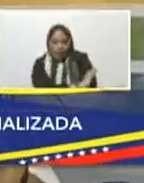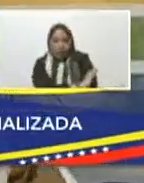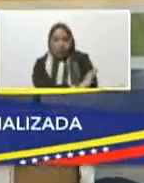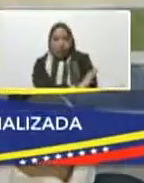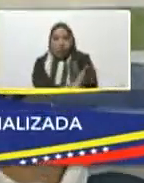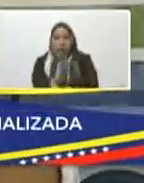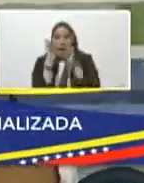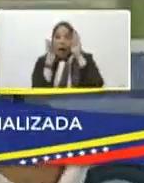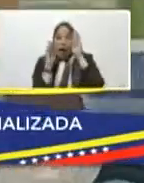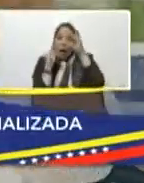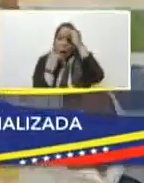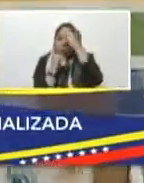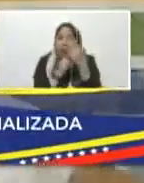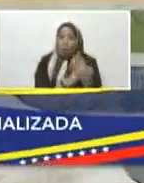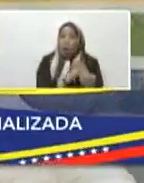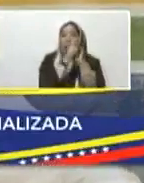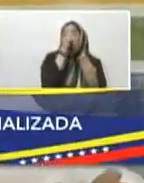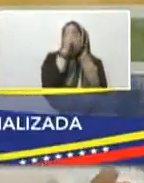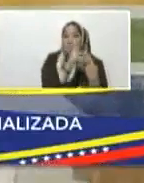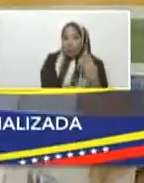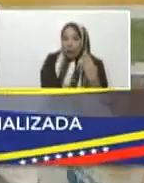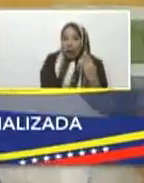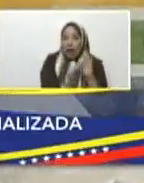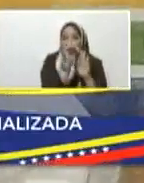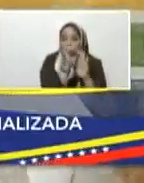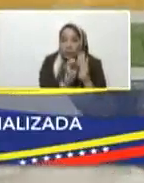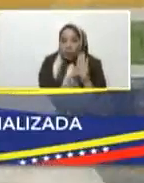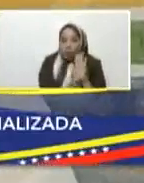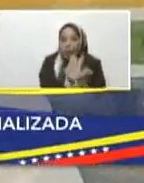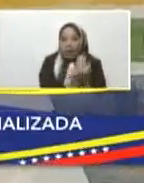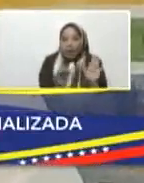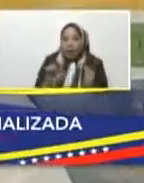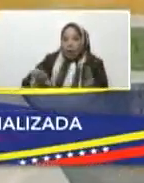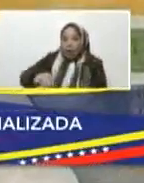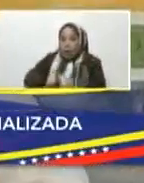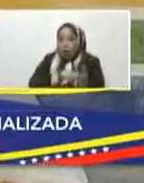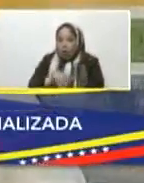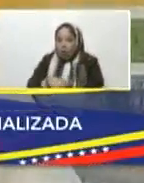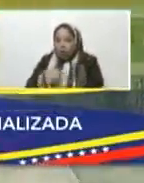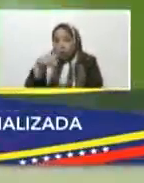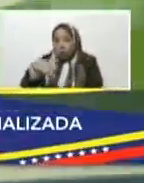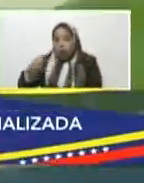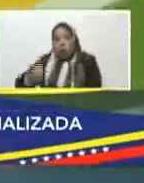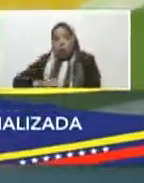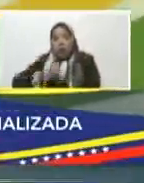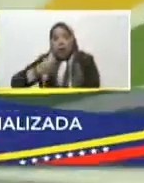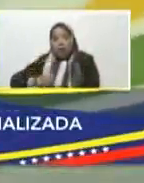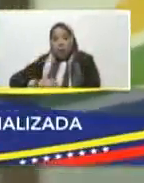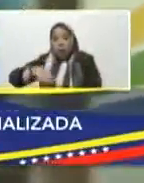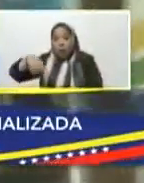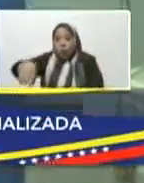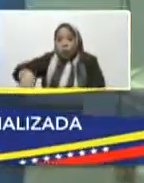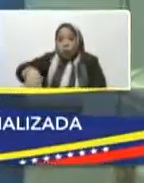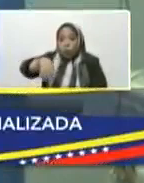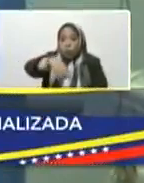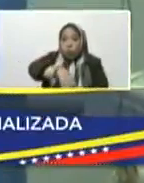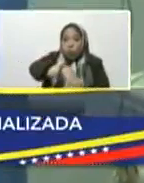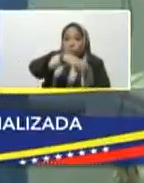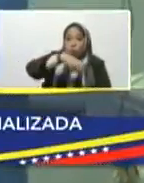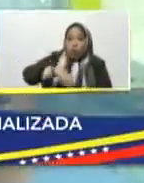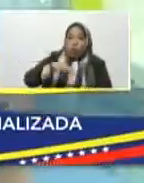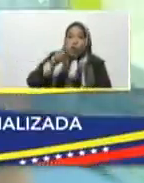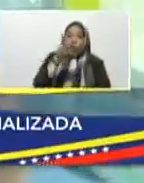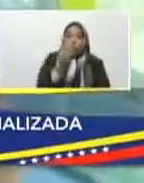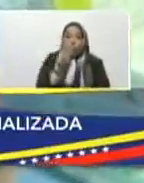plan quirúrgico nacional que recientemente también comenzábamos una extraordinaria jornada a nivel nacional donde tuvimos más de